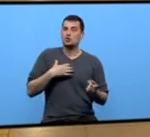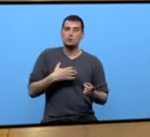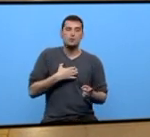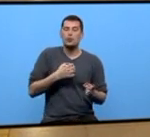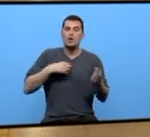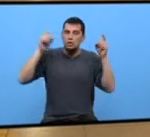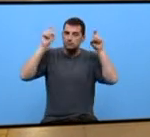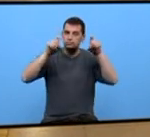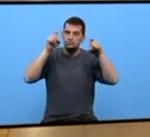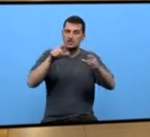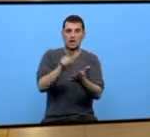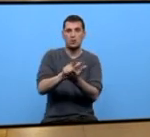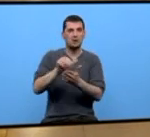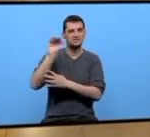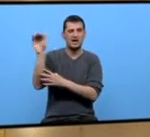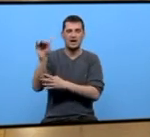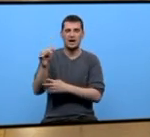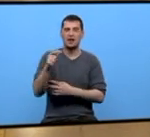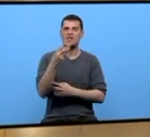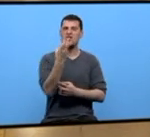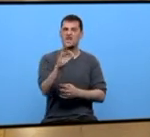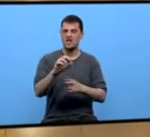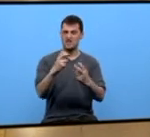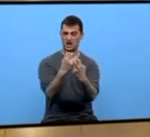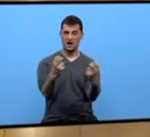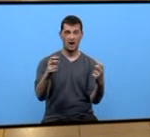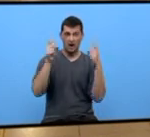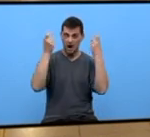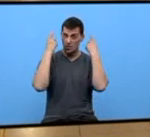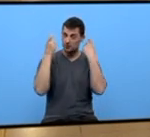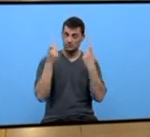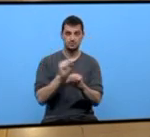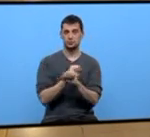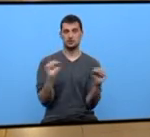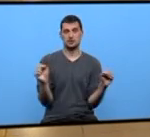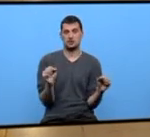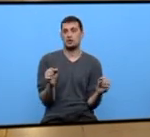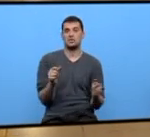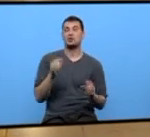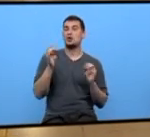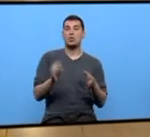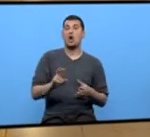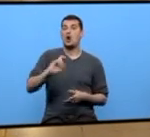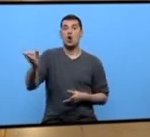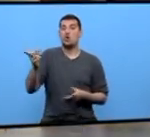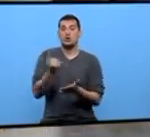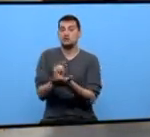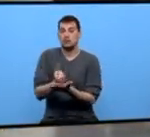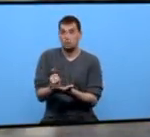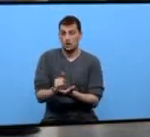en poder ensinar una lengua extranjera a 30 alumnos metidos nun aula. E pasa o mesmo con calquera outra